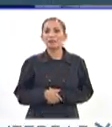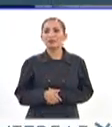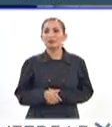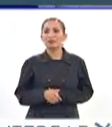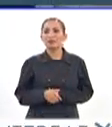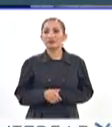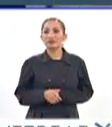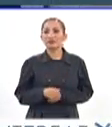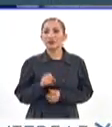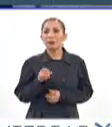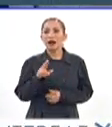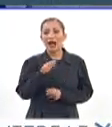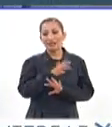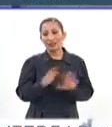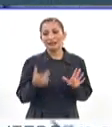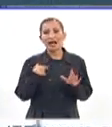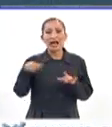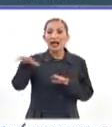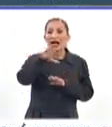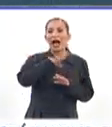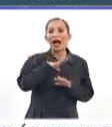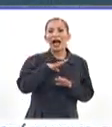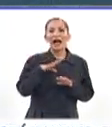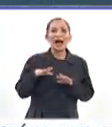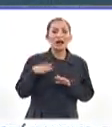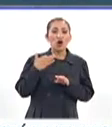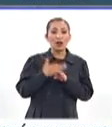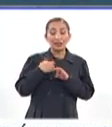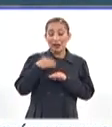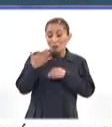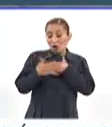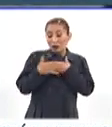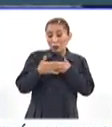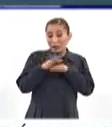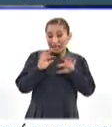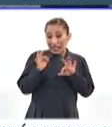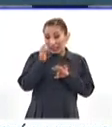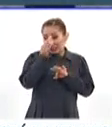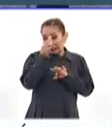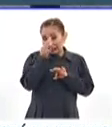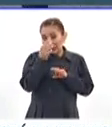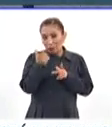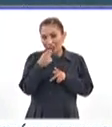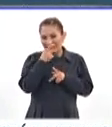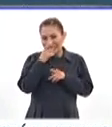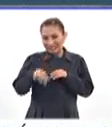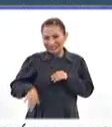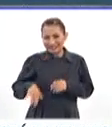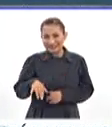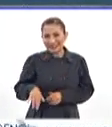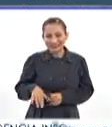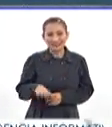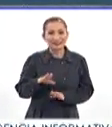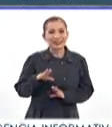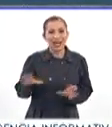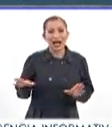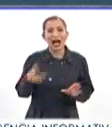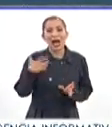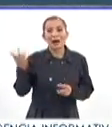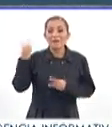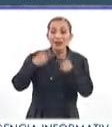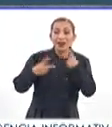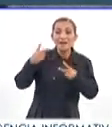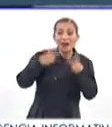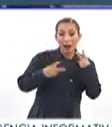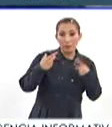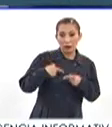Pues Omar, así se está viviendo el ambiente a unos cuantos minutos y bueno, como te lo mencionaba, ya están